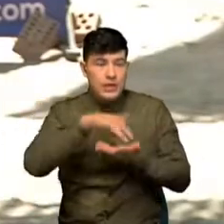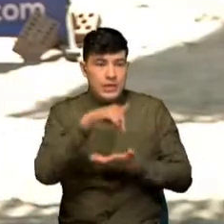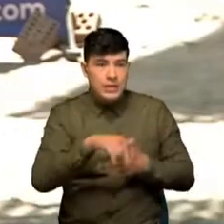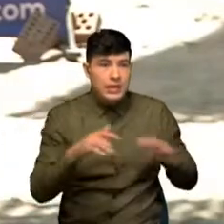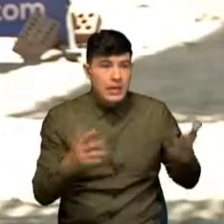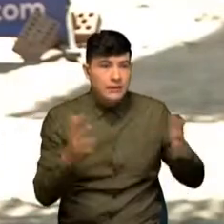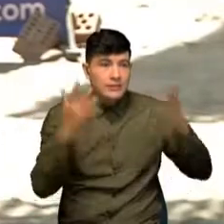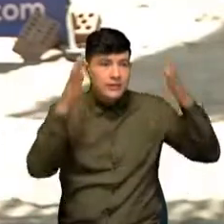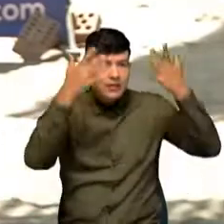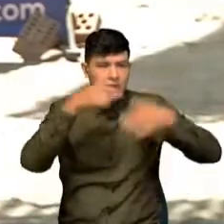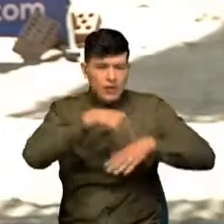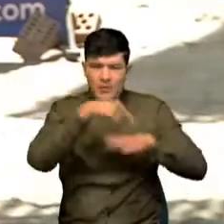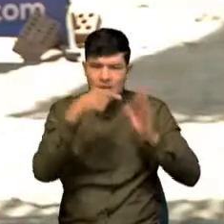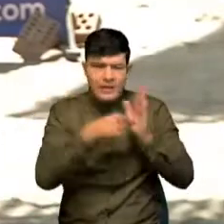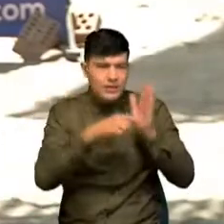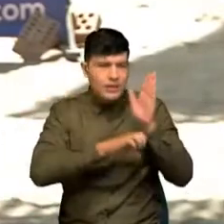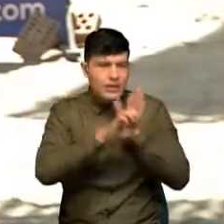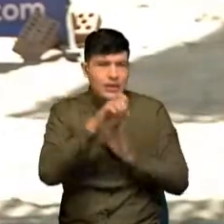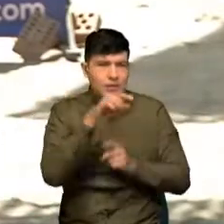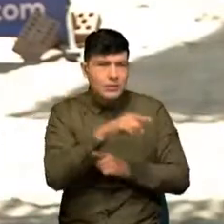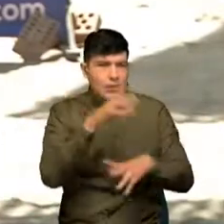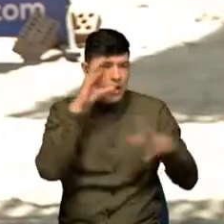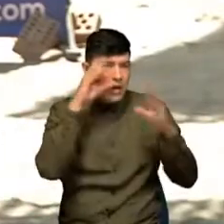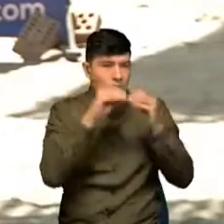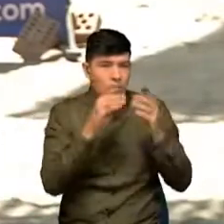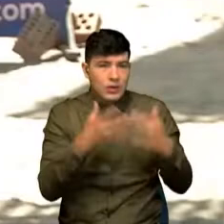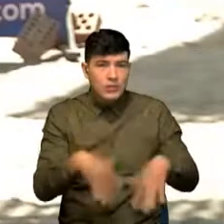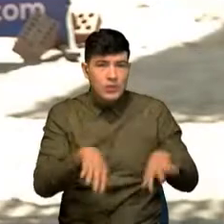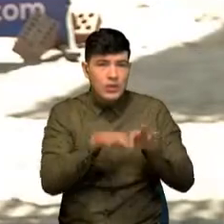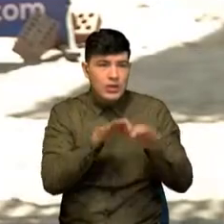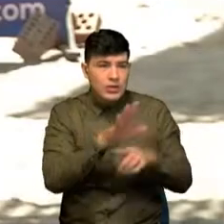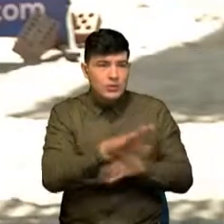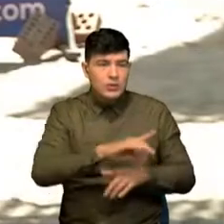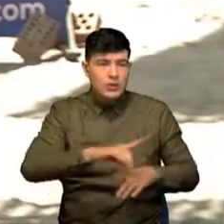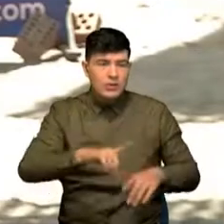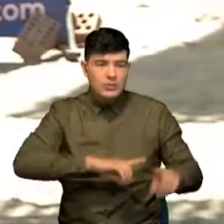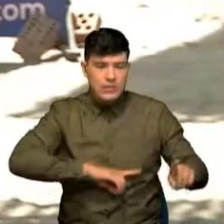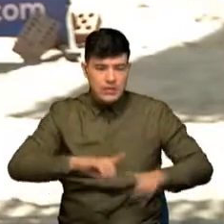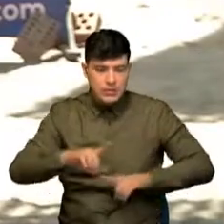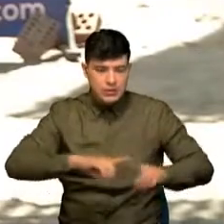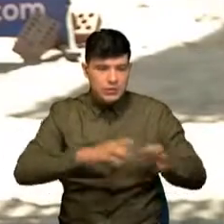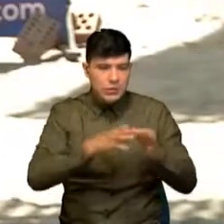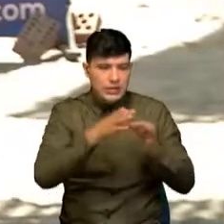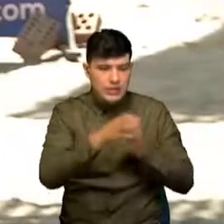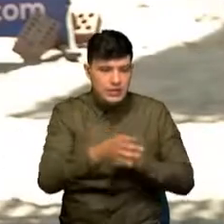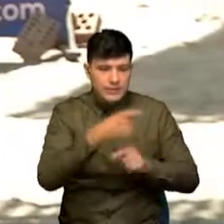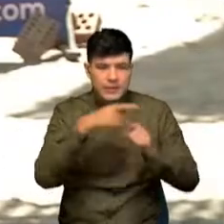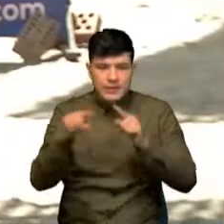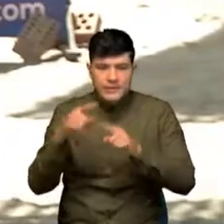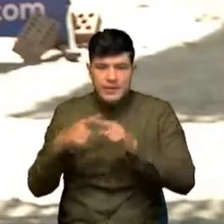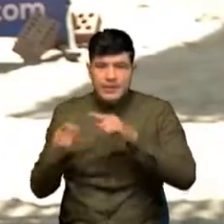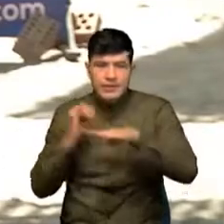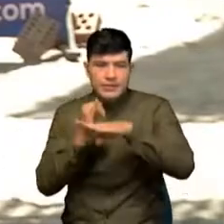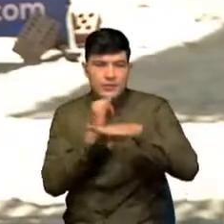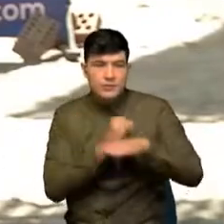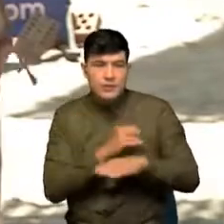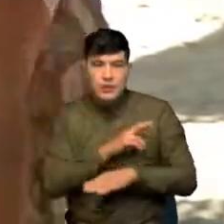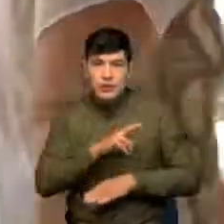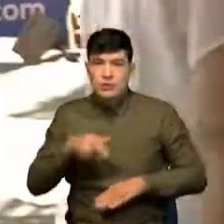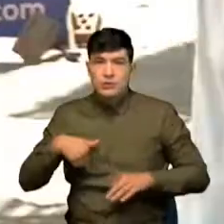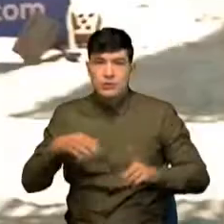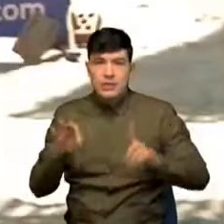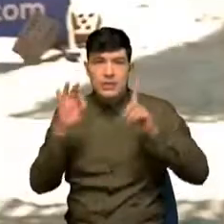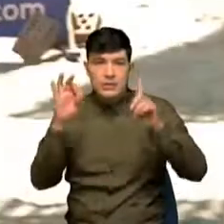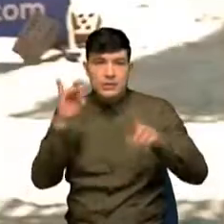van a salir en completo éxito, unas coordinaciones muy importantes con la administración municipal, con las diferentes instituciones, y garantizar seguridad